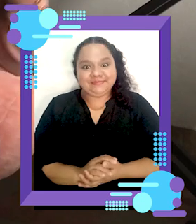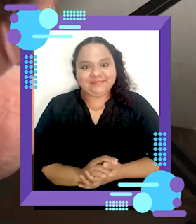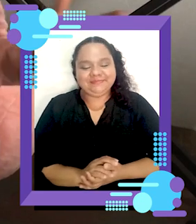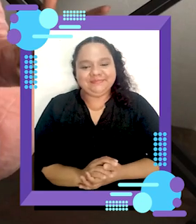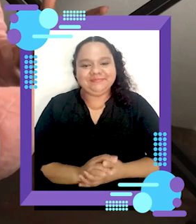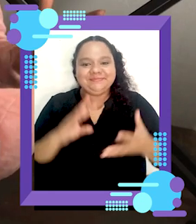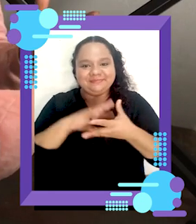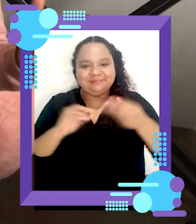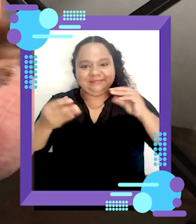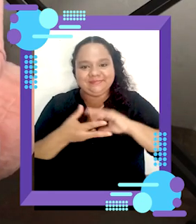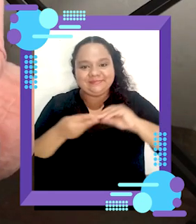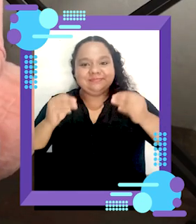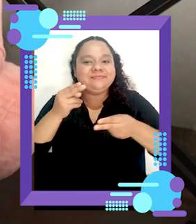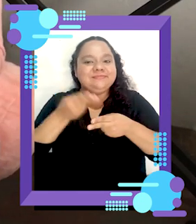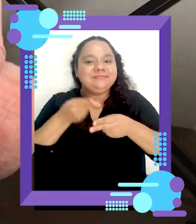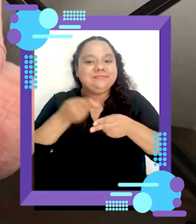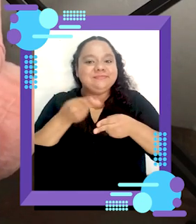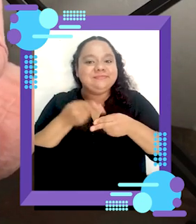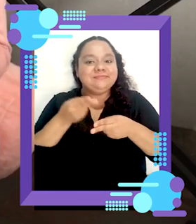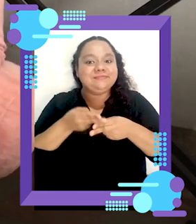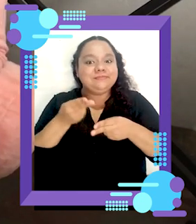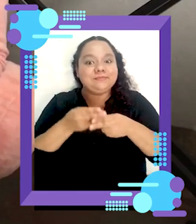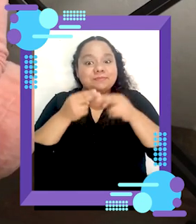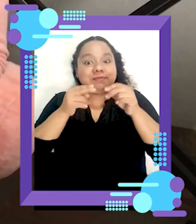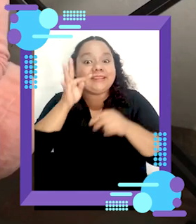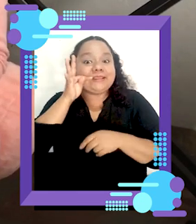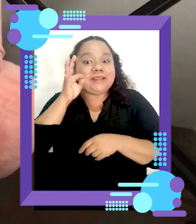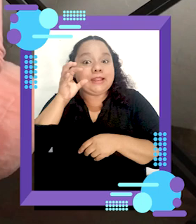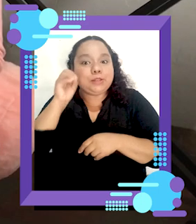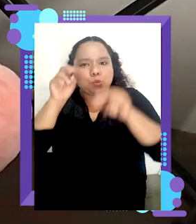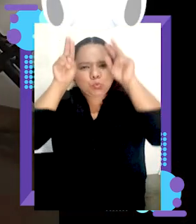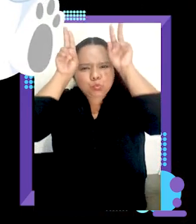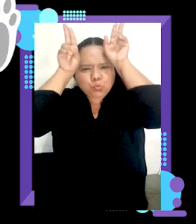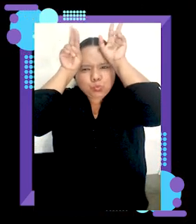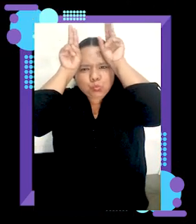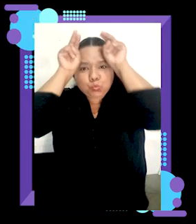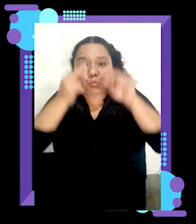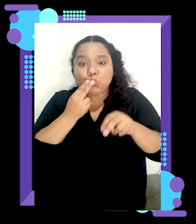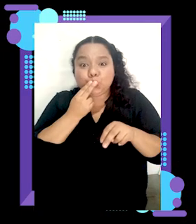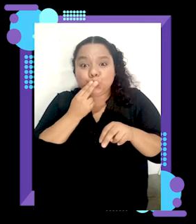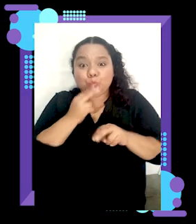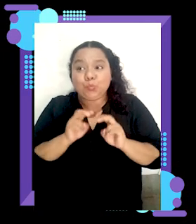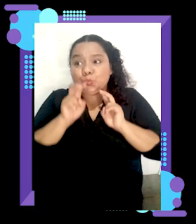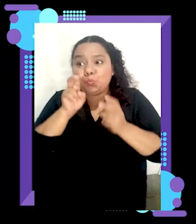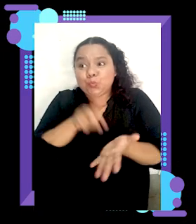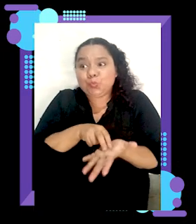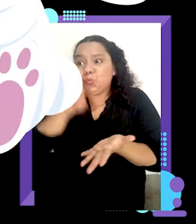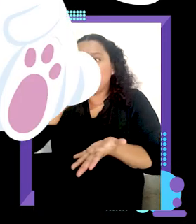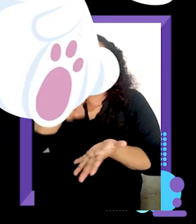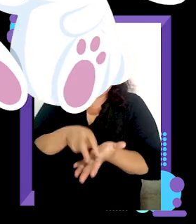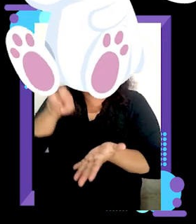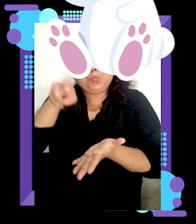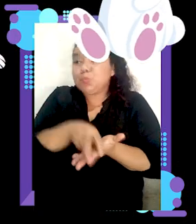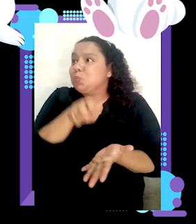Ahora les voy a contar un cuento y este cuento se llama El Tío Conejo. El tío conejo salió de paseo cuando de